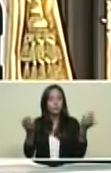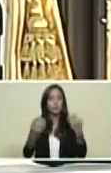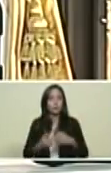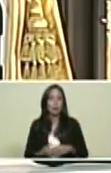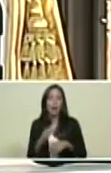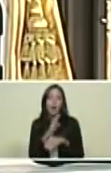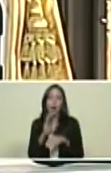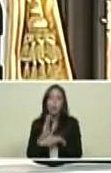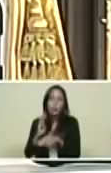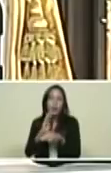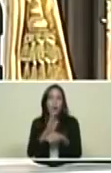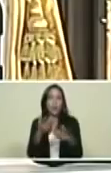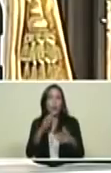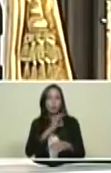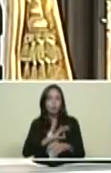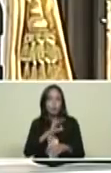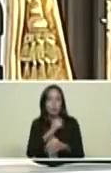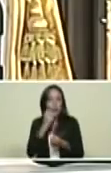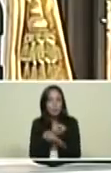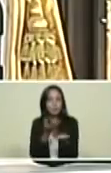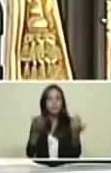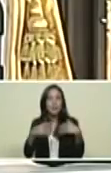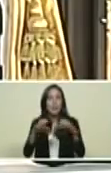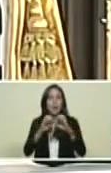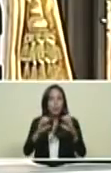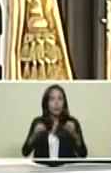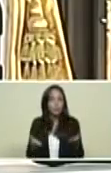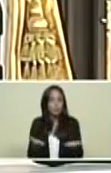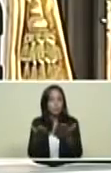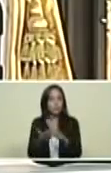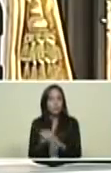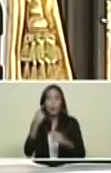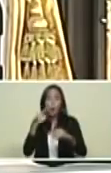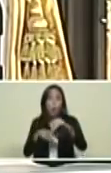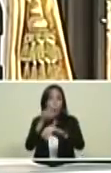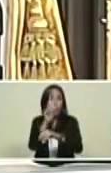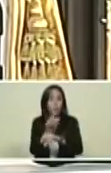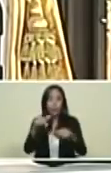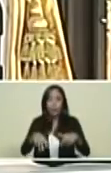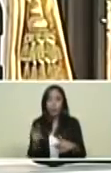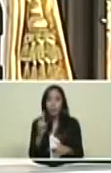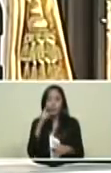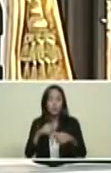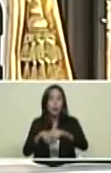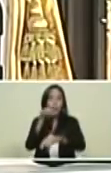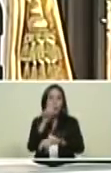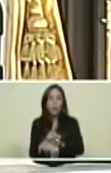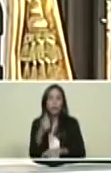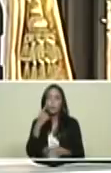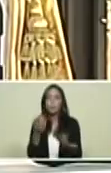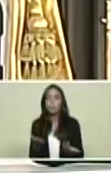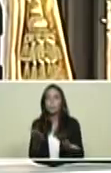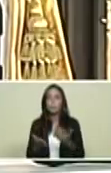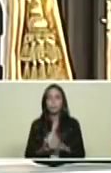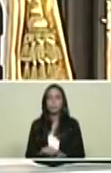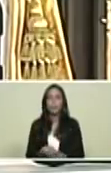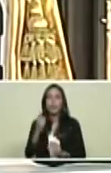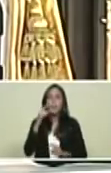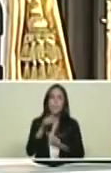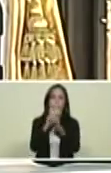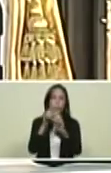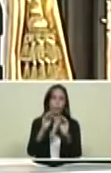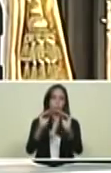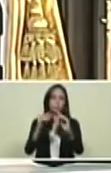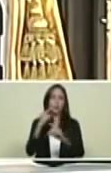protección social, las garantías educativas. Esto es único en Venezuela. Yo les pregunto a los